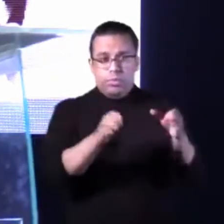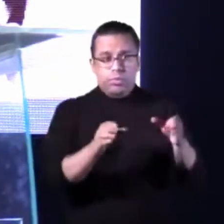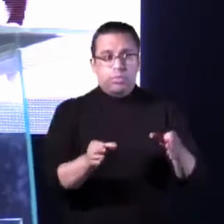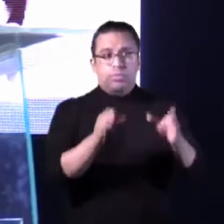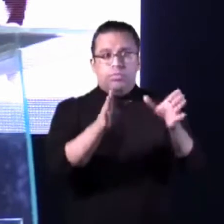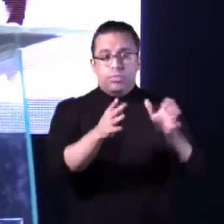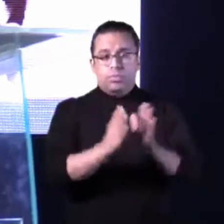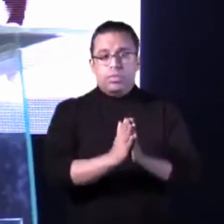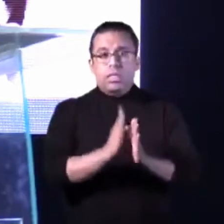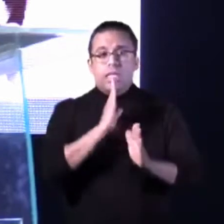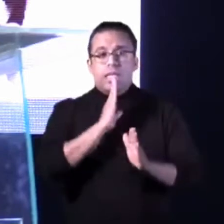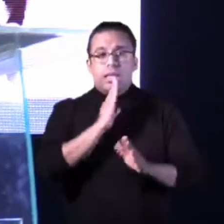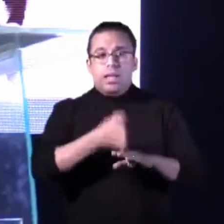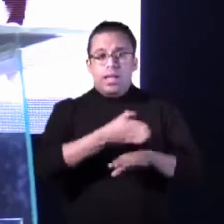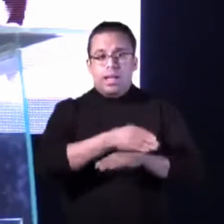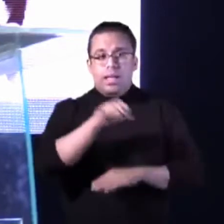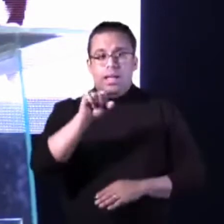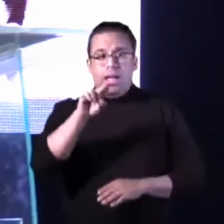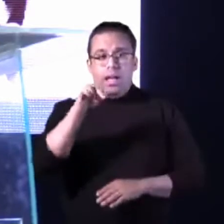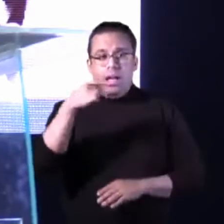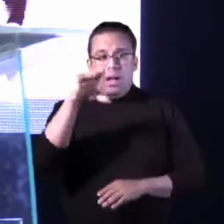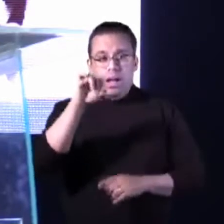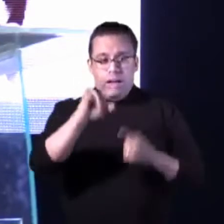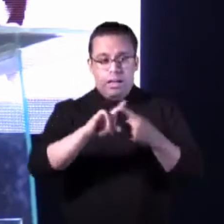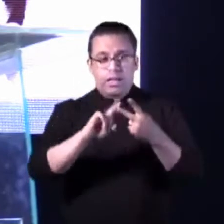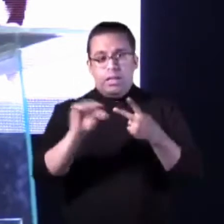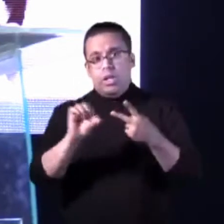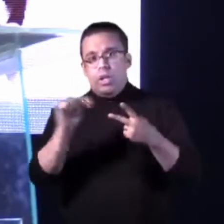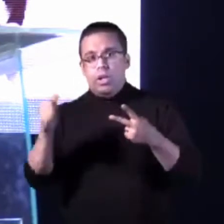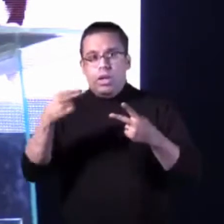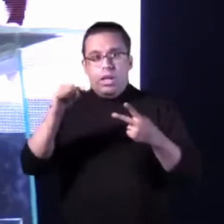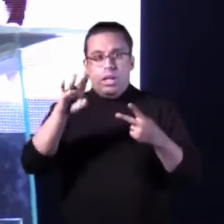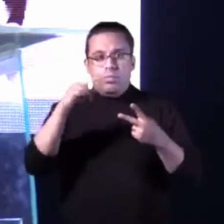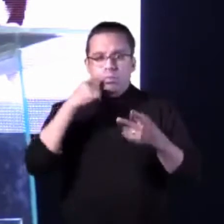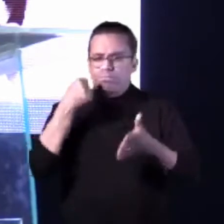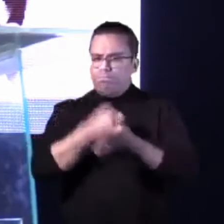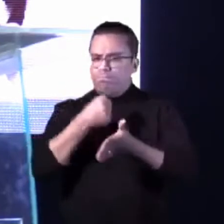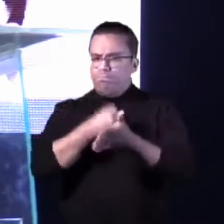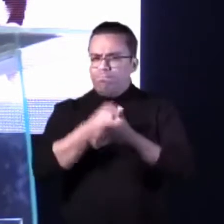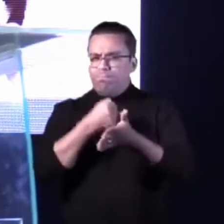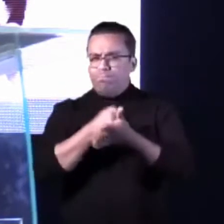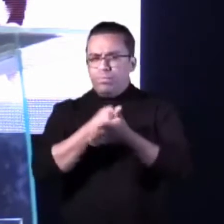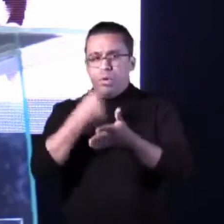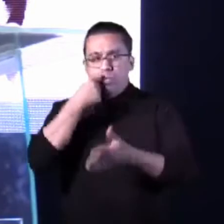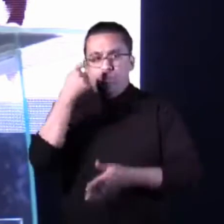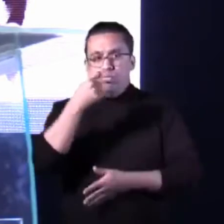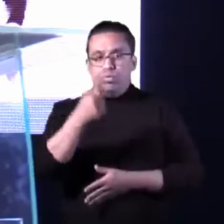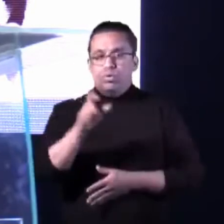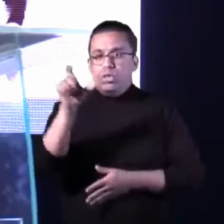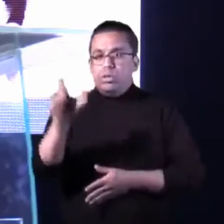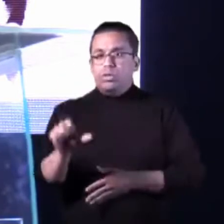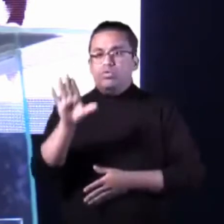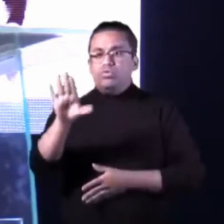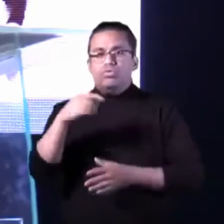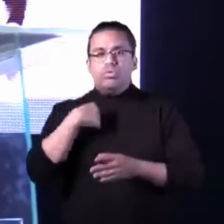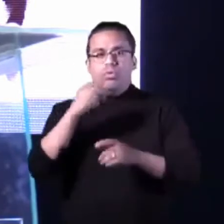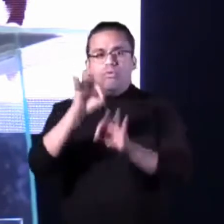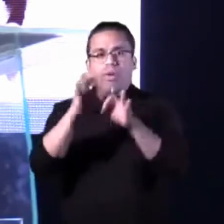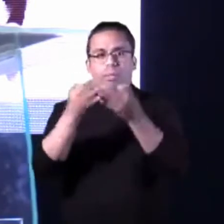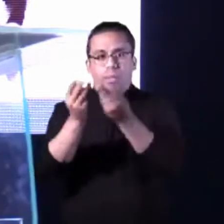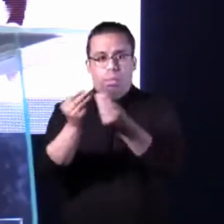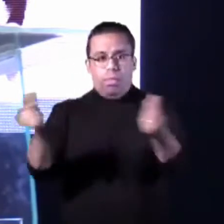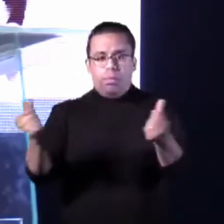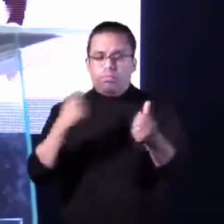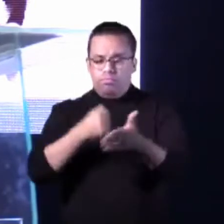a Ángela, para que persistan y sigan en la lucha por sus familiares desaparecidos. Viviana, por